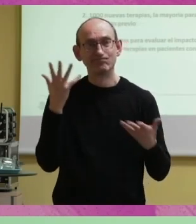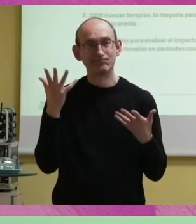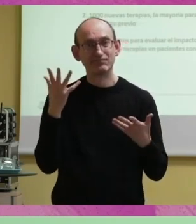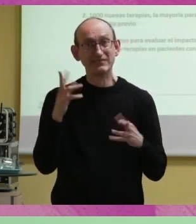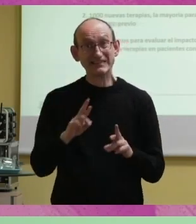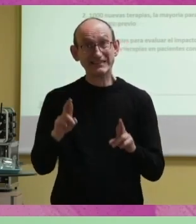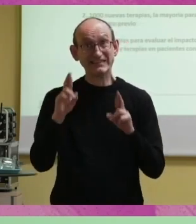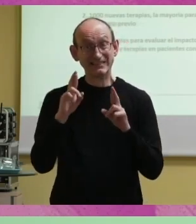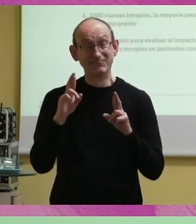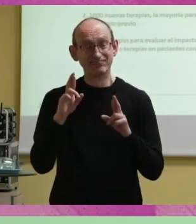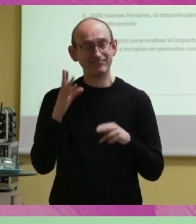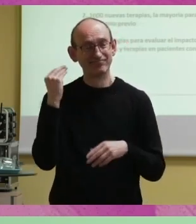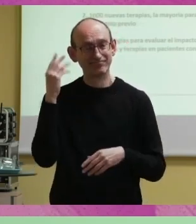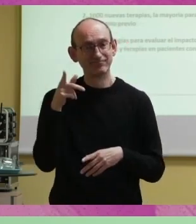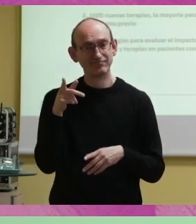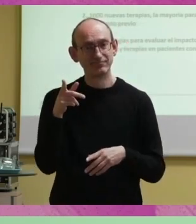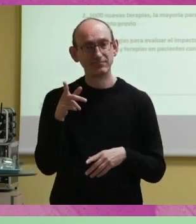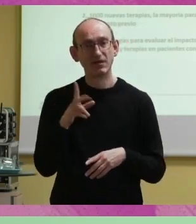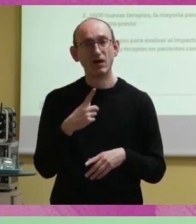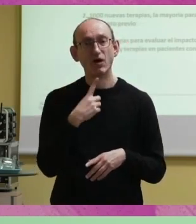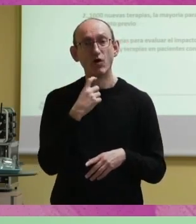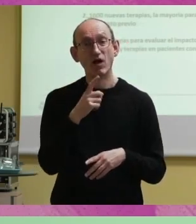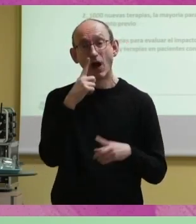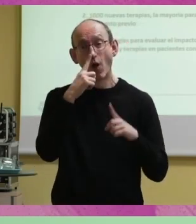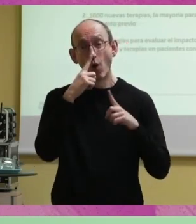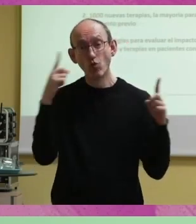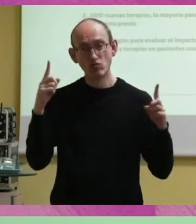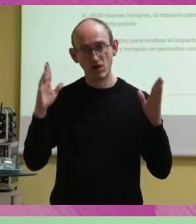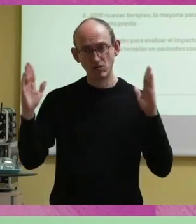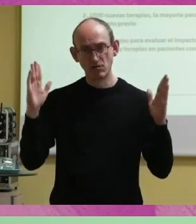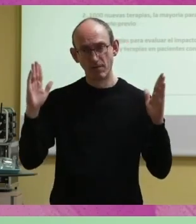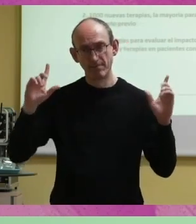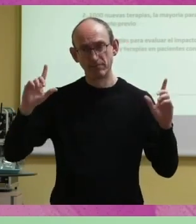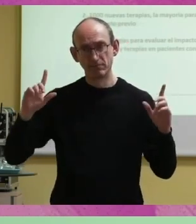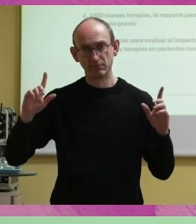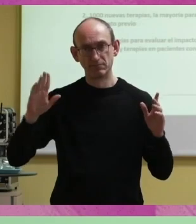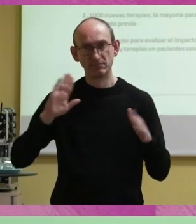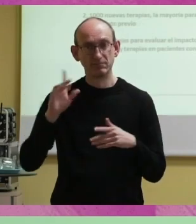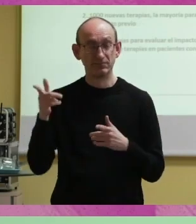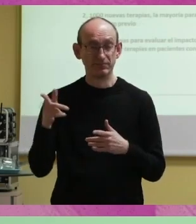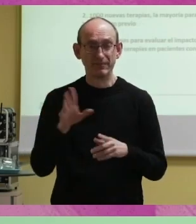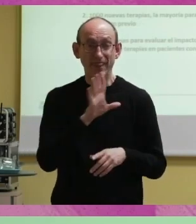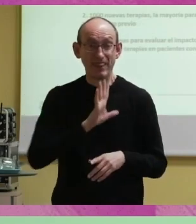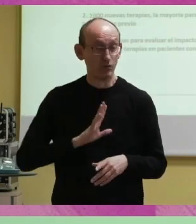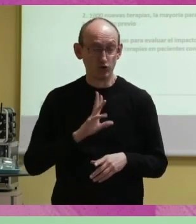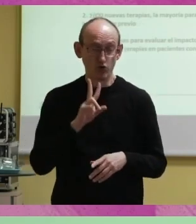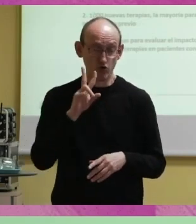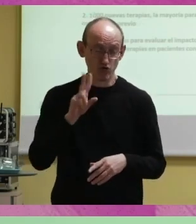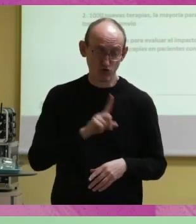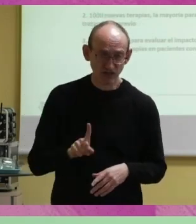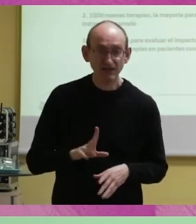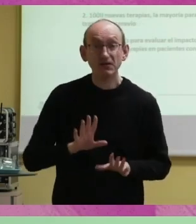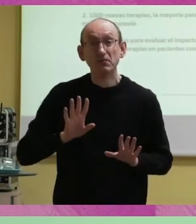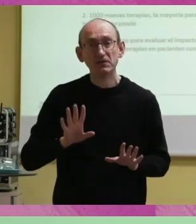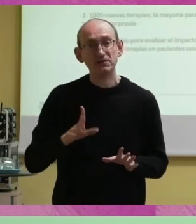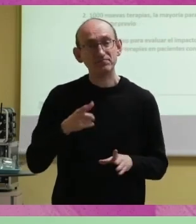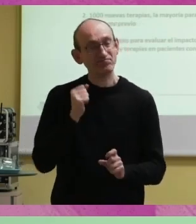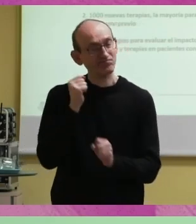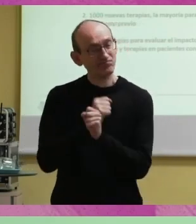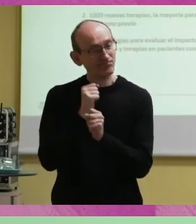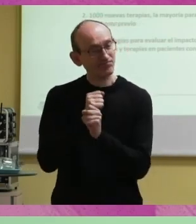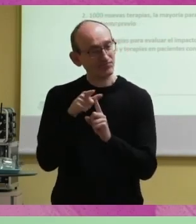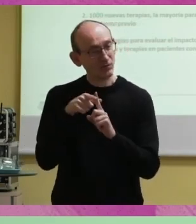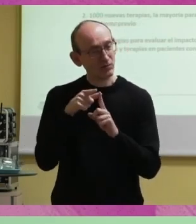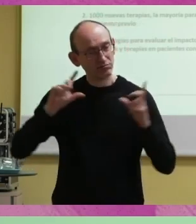mucha esperanza, intentaban que se redujera a un año de diagnóstico. Esto vemos que de momento no es así, pero bueno, trabajamos para que lo